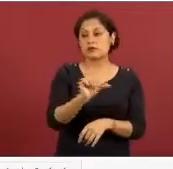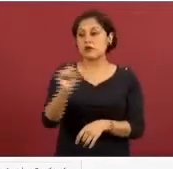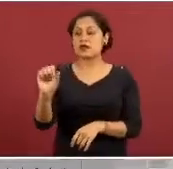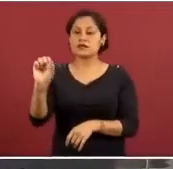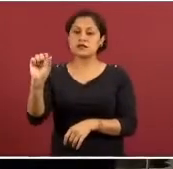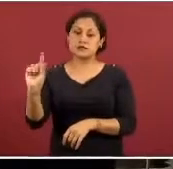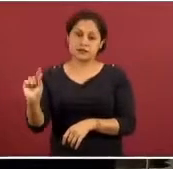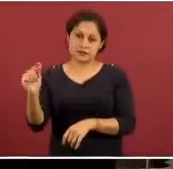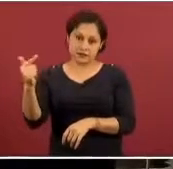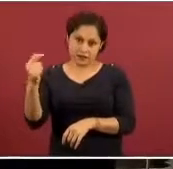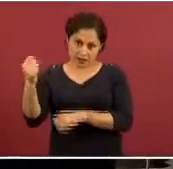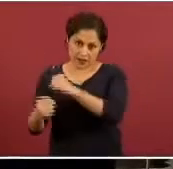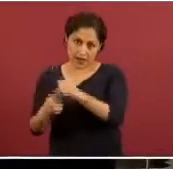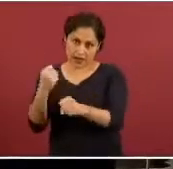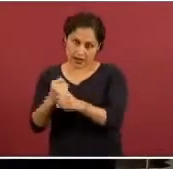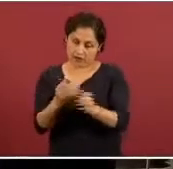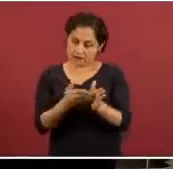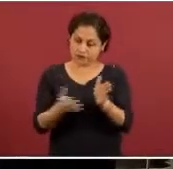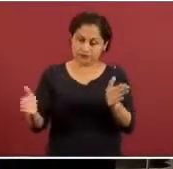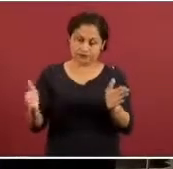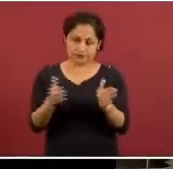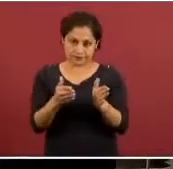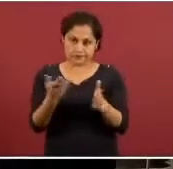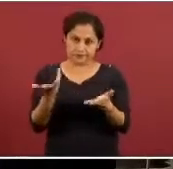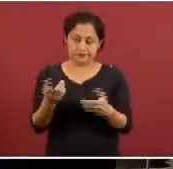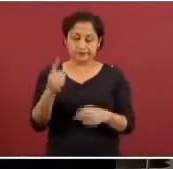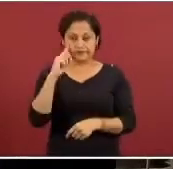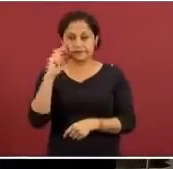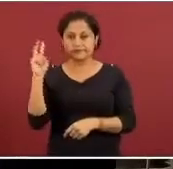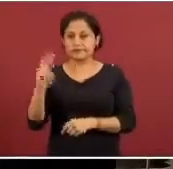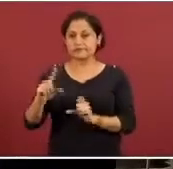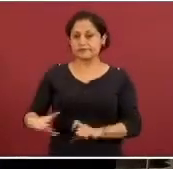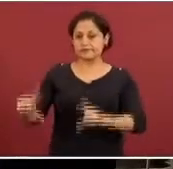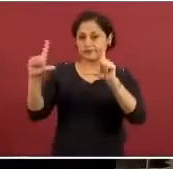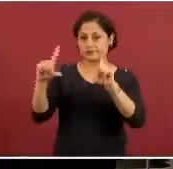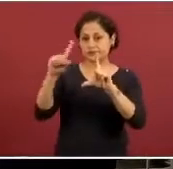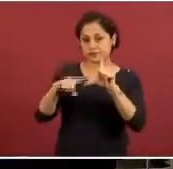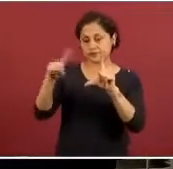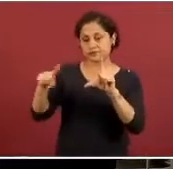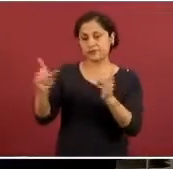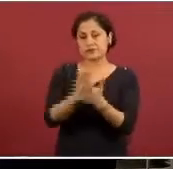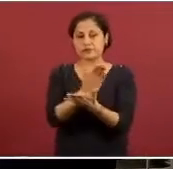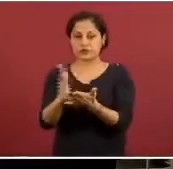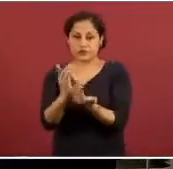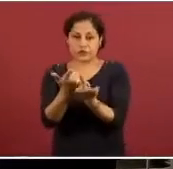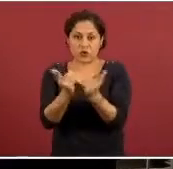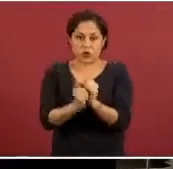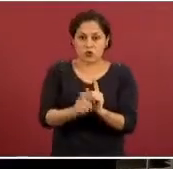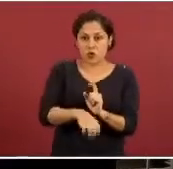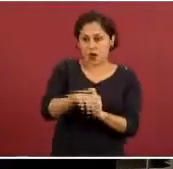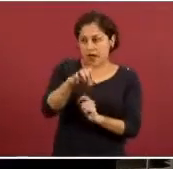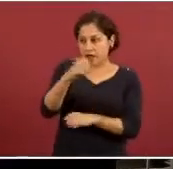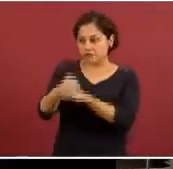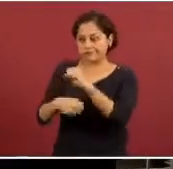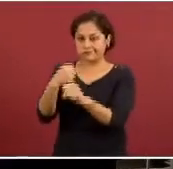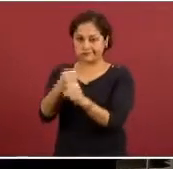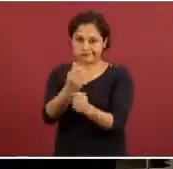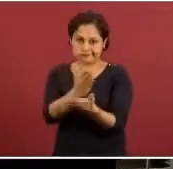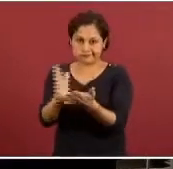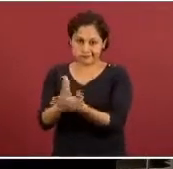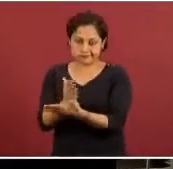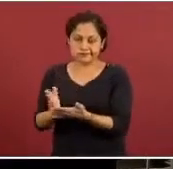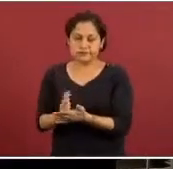edad. Verán también en una gráfica la distribución por grupo de edad de estas defunciones, como